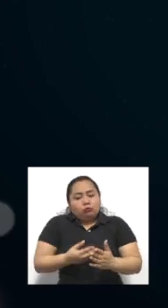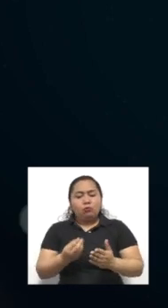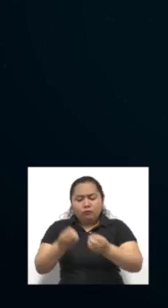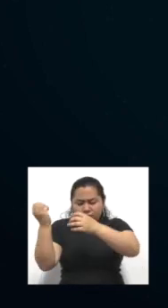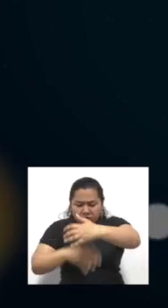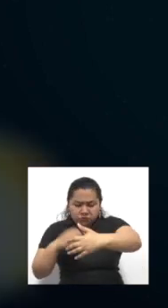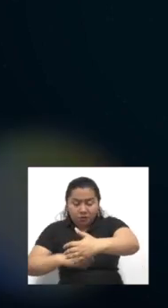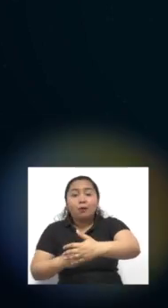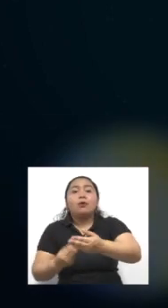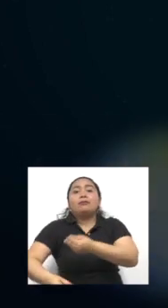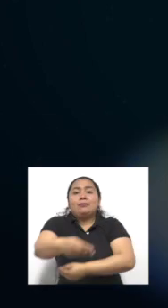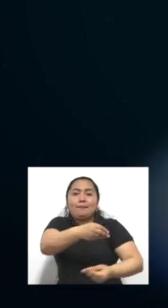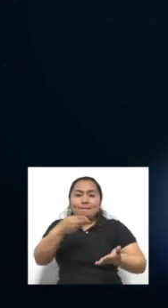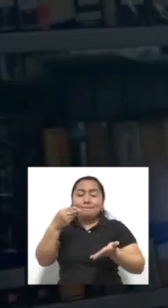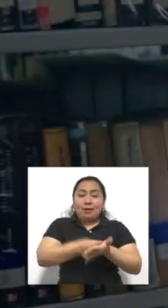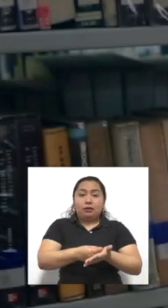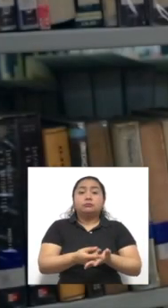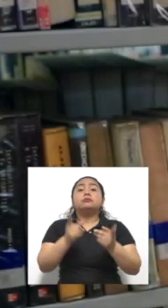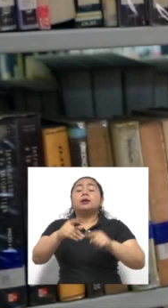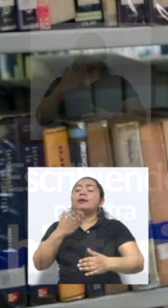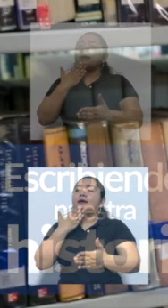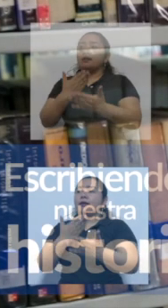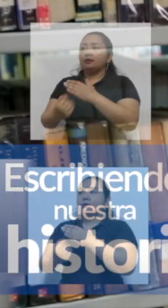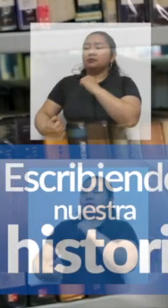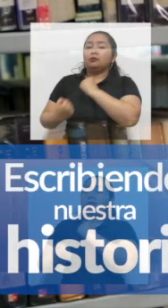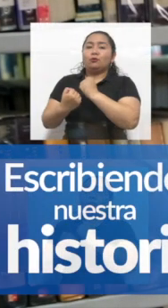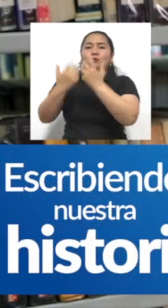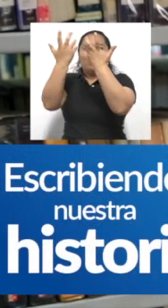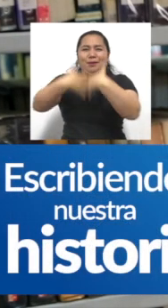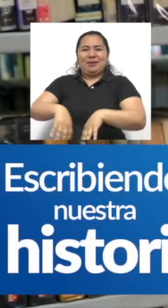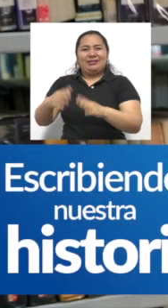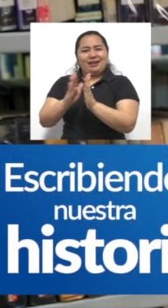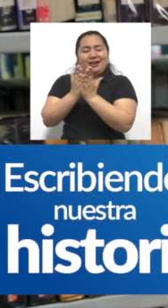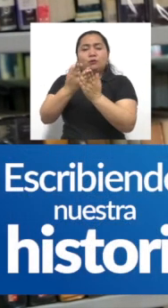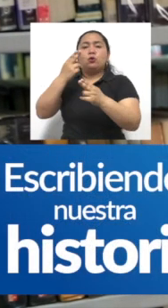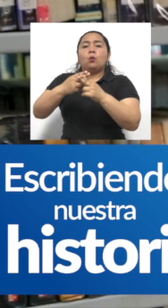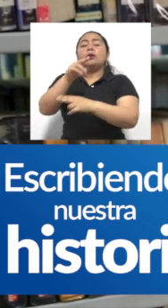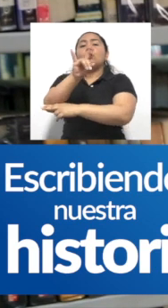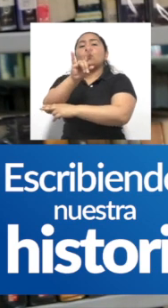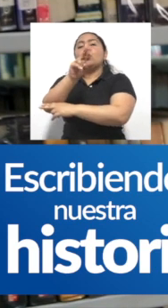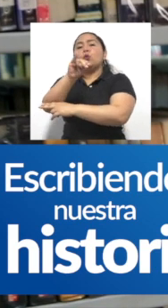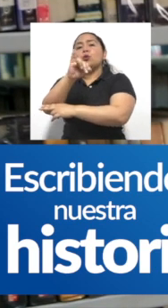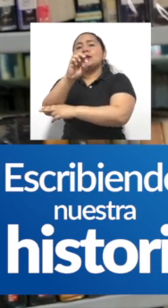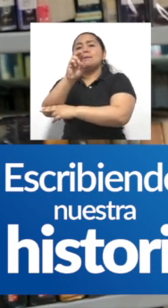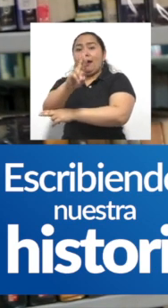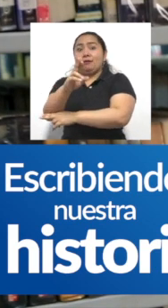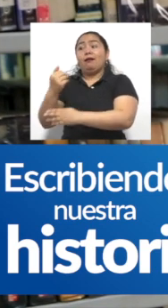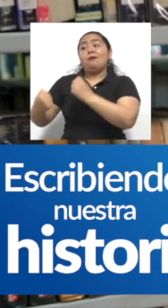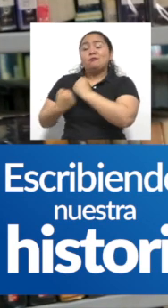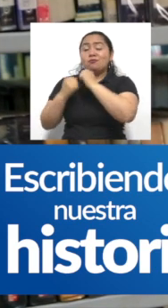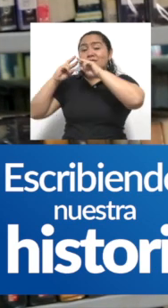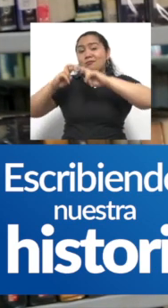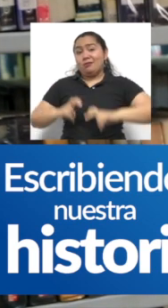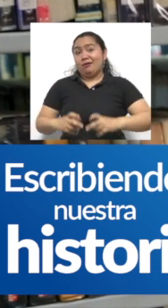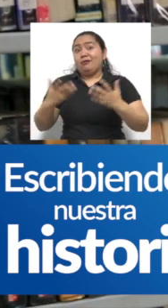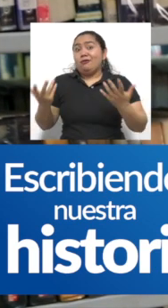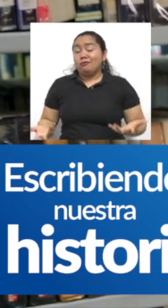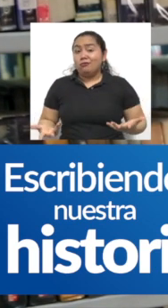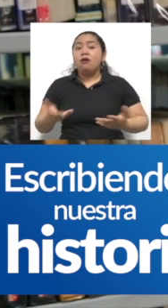residuos. Cabe resaltar además el apoyo de la editorial Unimar en la publicación de este tipo de